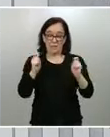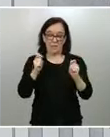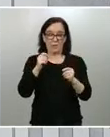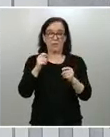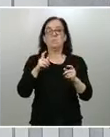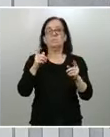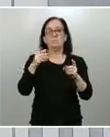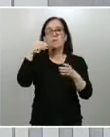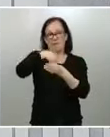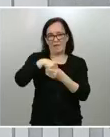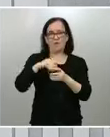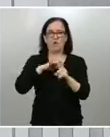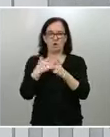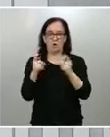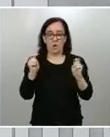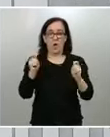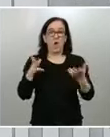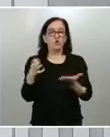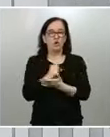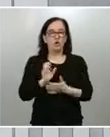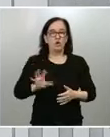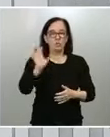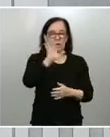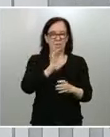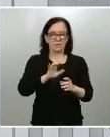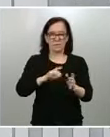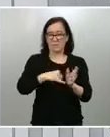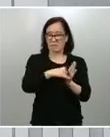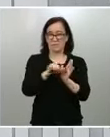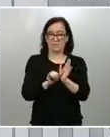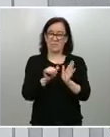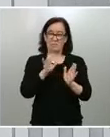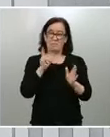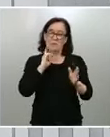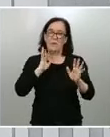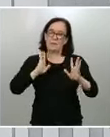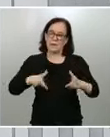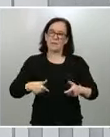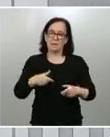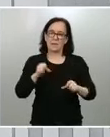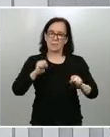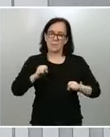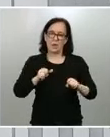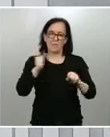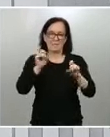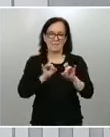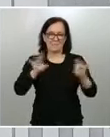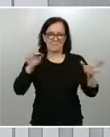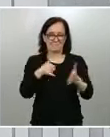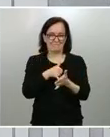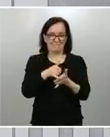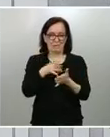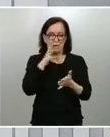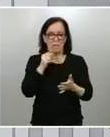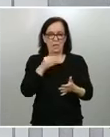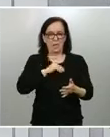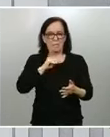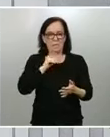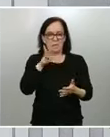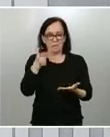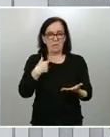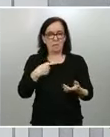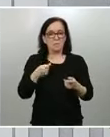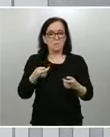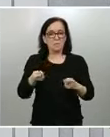todos los países de nuestro entorno de residencias de mayores son un grupo un grupo vulnerable y españa- a ir dando todos los datos que nos proporcionan las comunidades